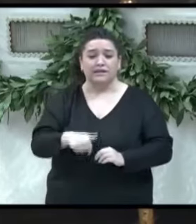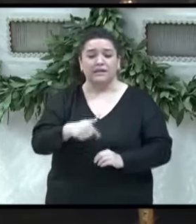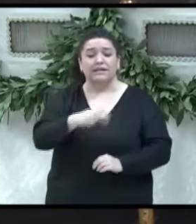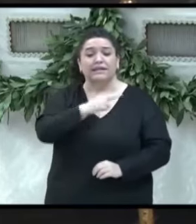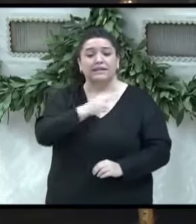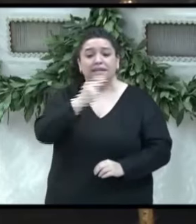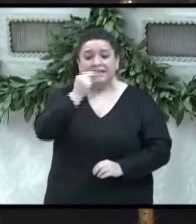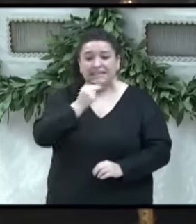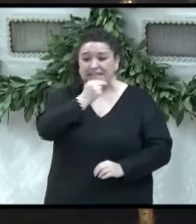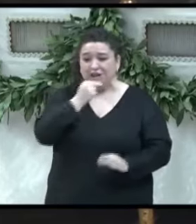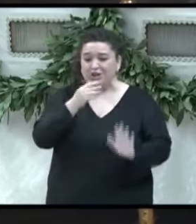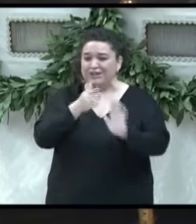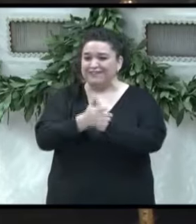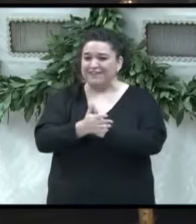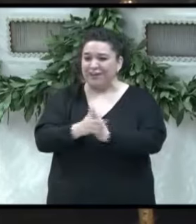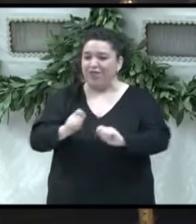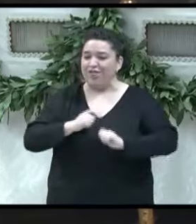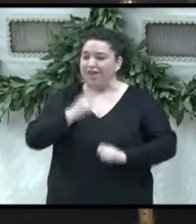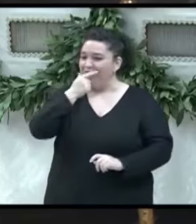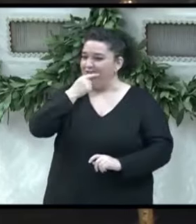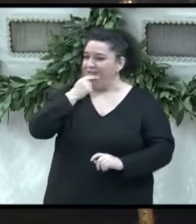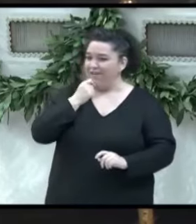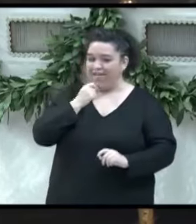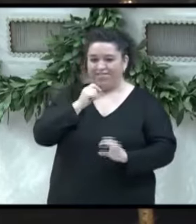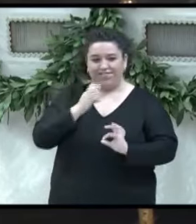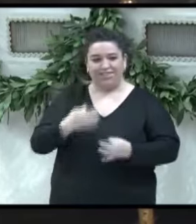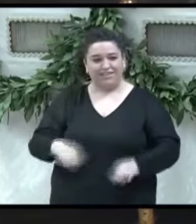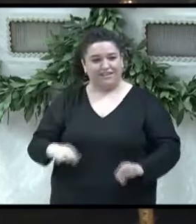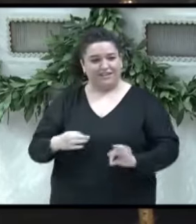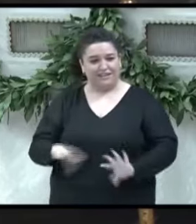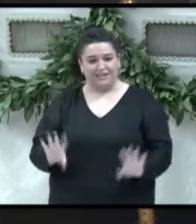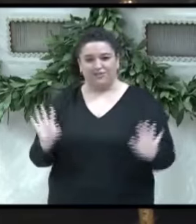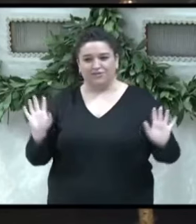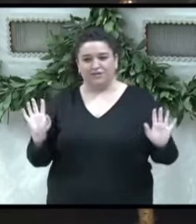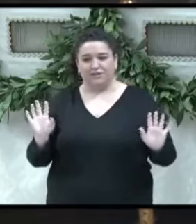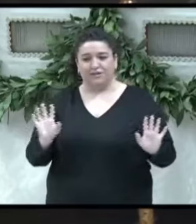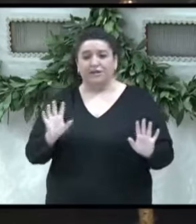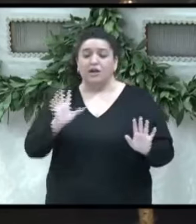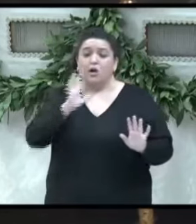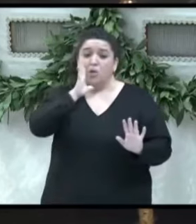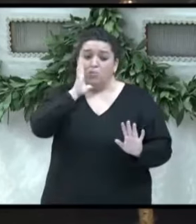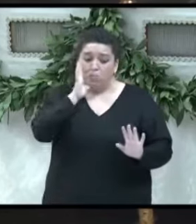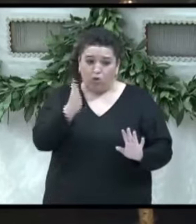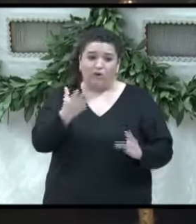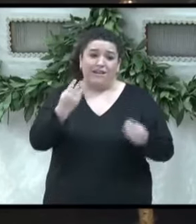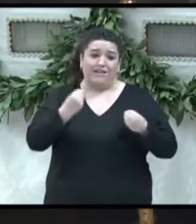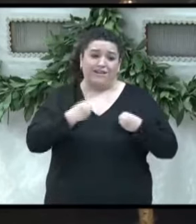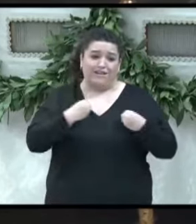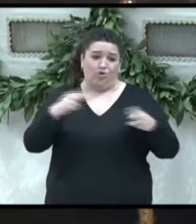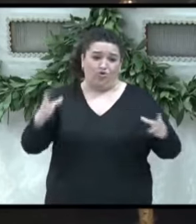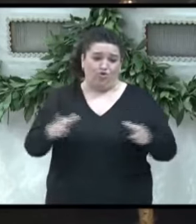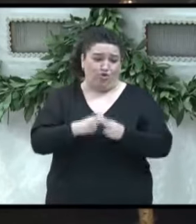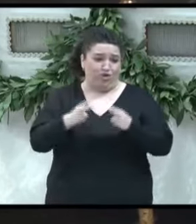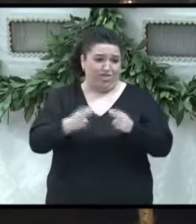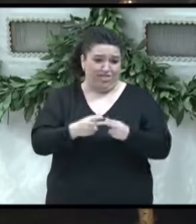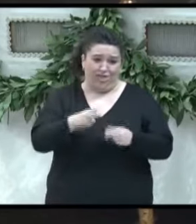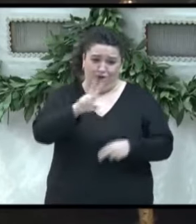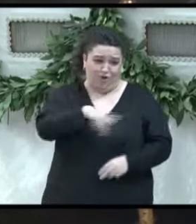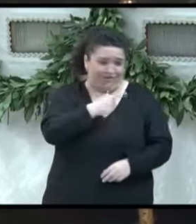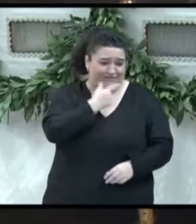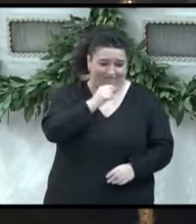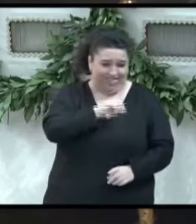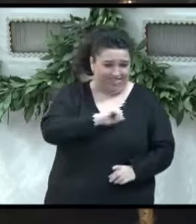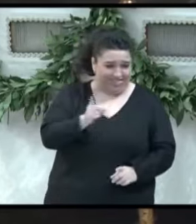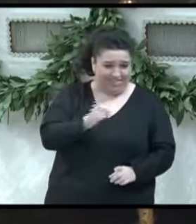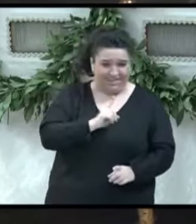sea fácil y sencillo cosa que no es así en el conjunto de nuestra sociedad que se aparta de